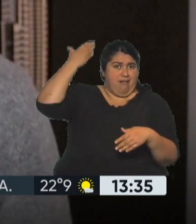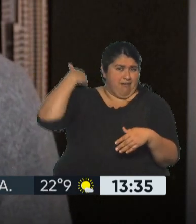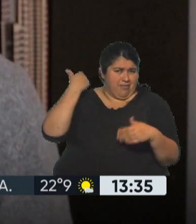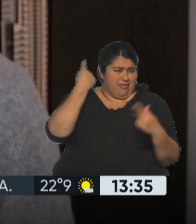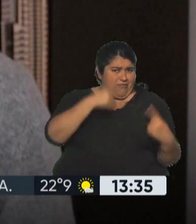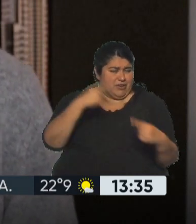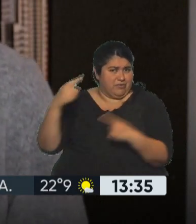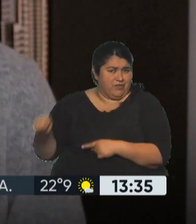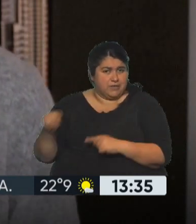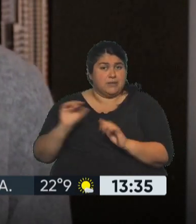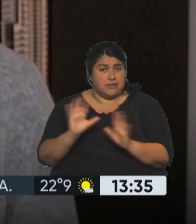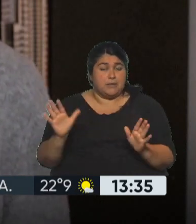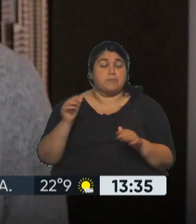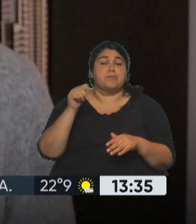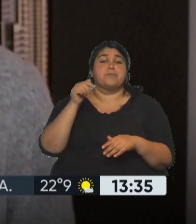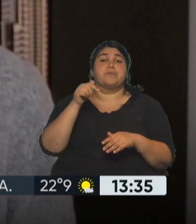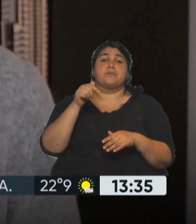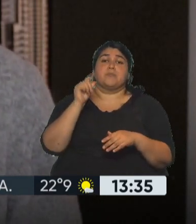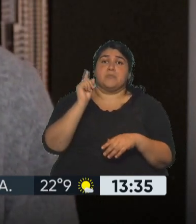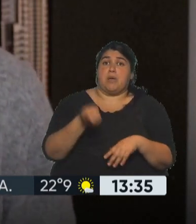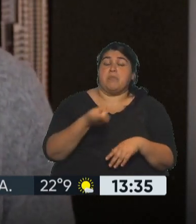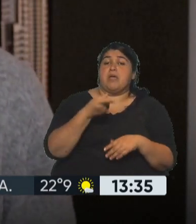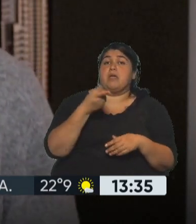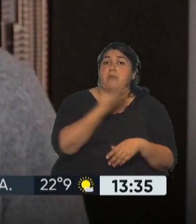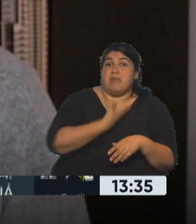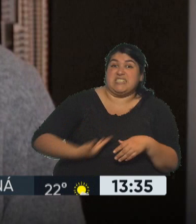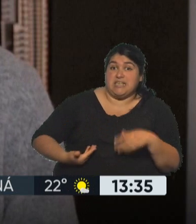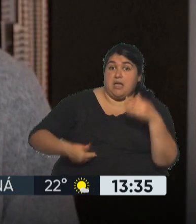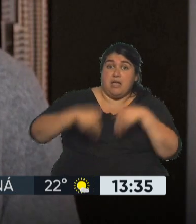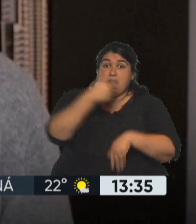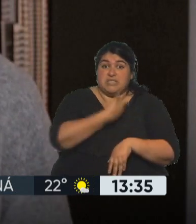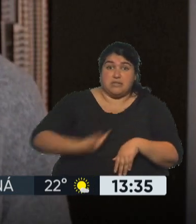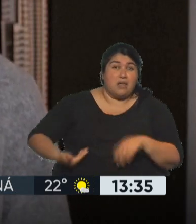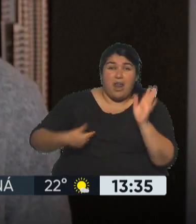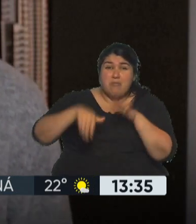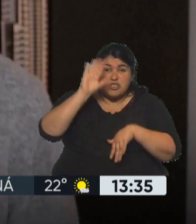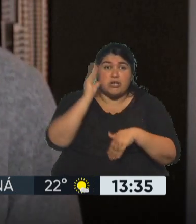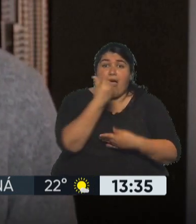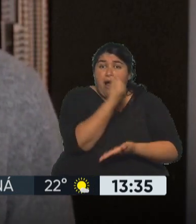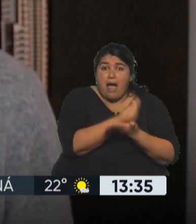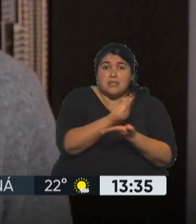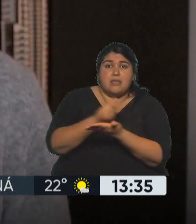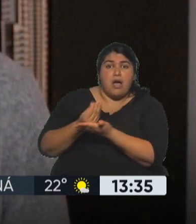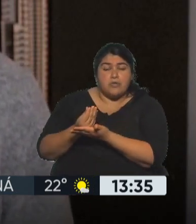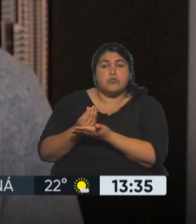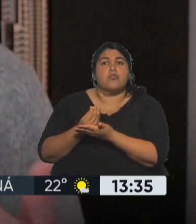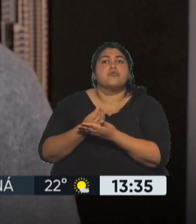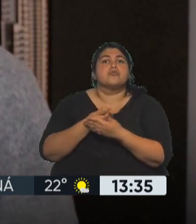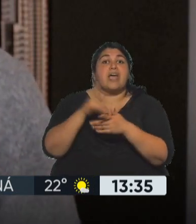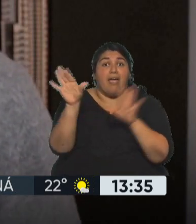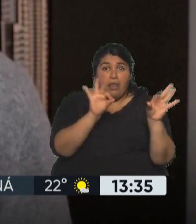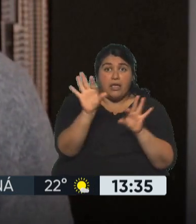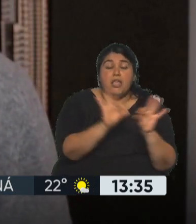regionales hace 4 años. Frente a las presidenciales, es evidente que la mayoría de los candidatos que fueron elegidos y